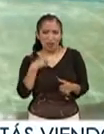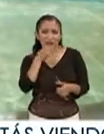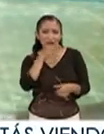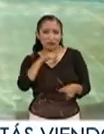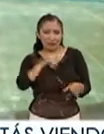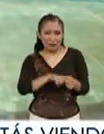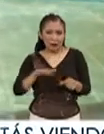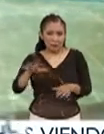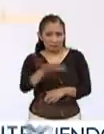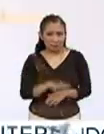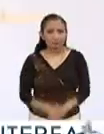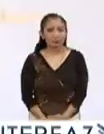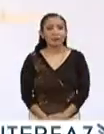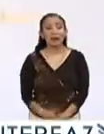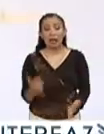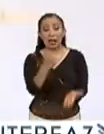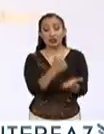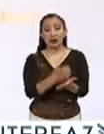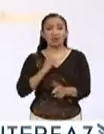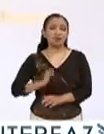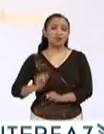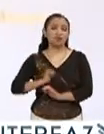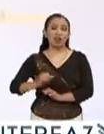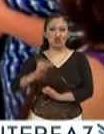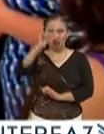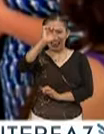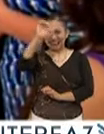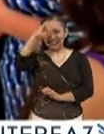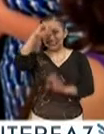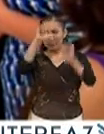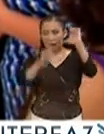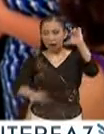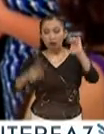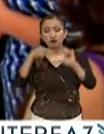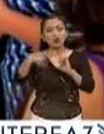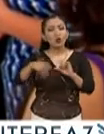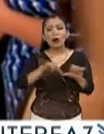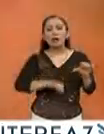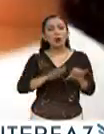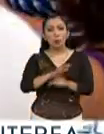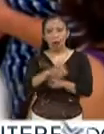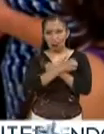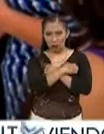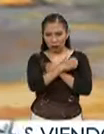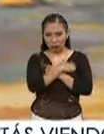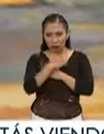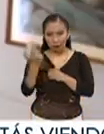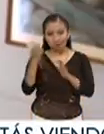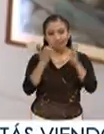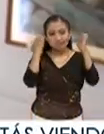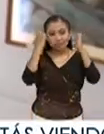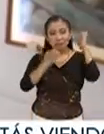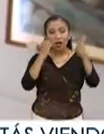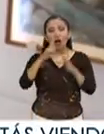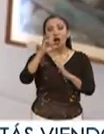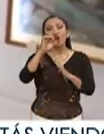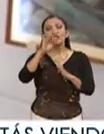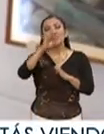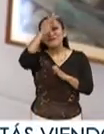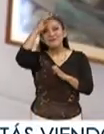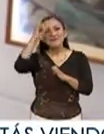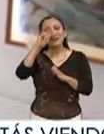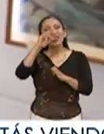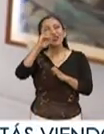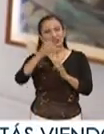mismo festival. La ciudad más antigua del noreste ofreció entre sus actividades educativas la exposición Los Fridos,